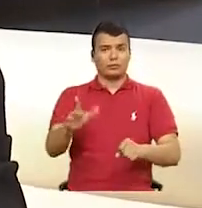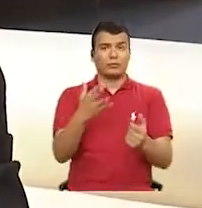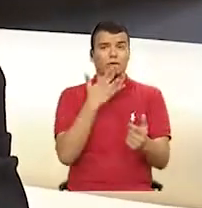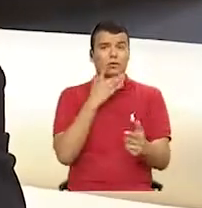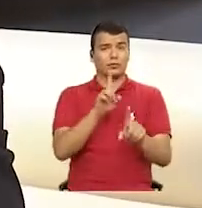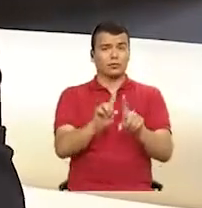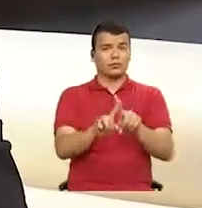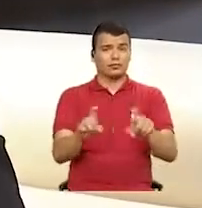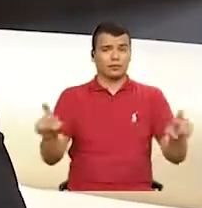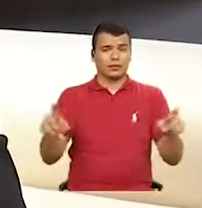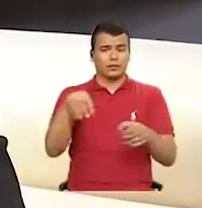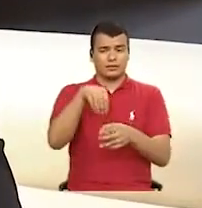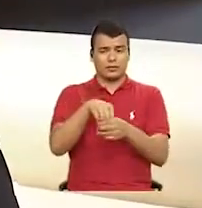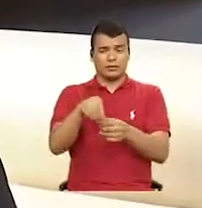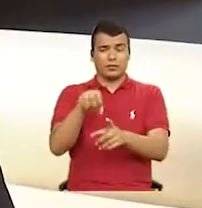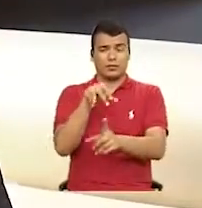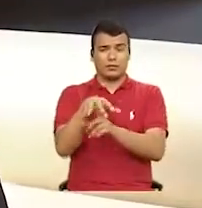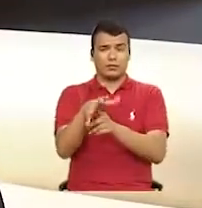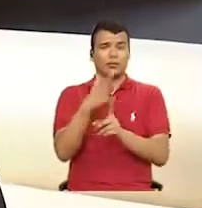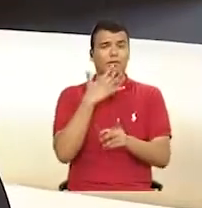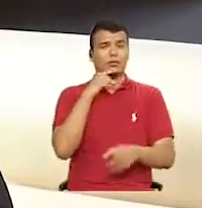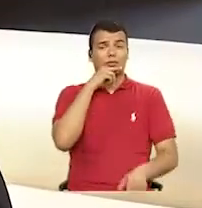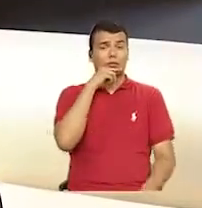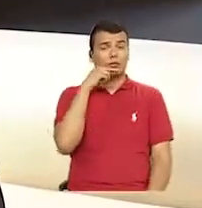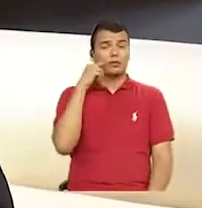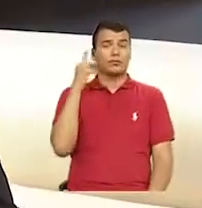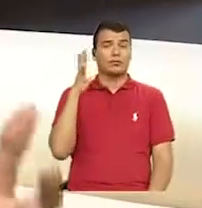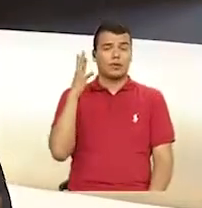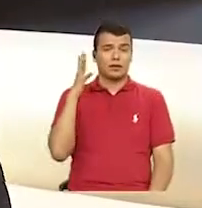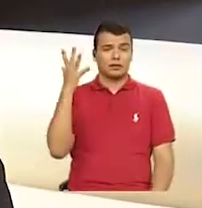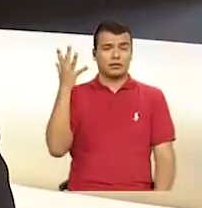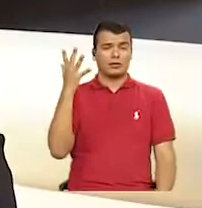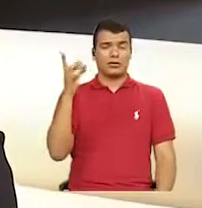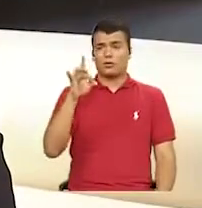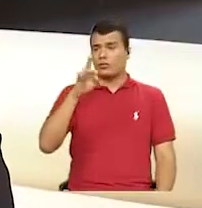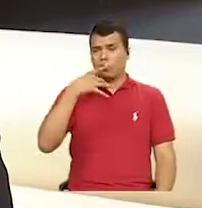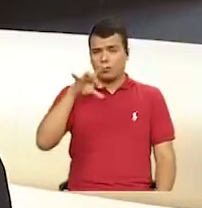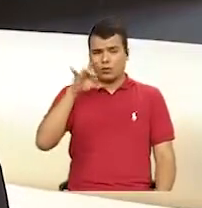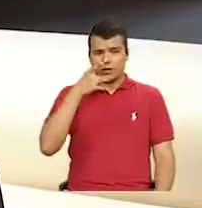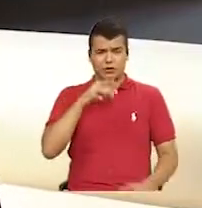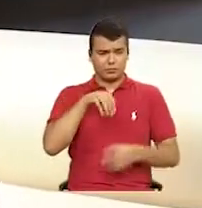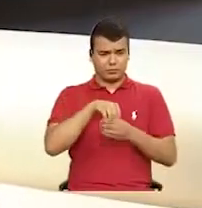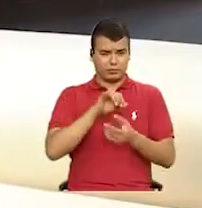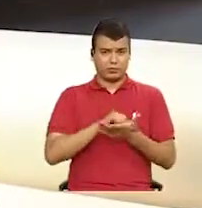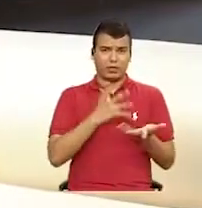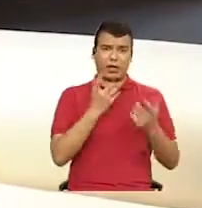colorantes artificiales que le dan el color rojo, el color amarillo, el color púrpura, también son